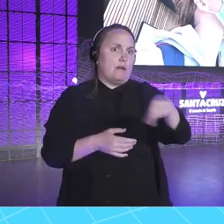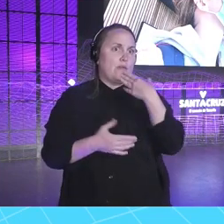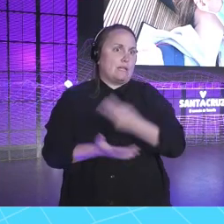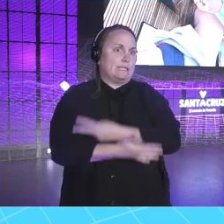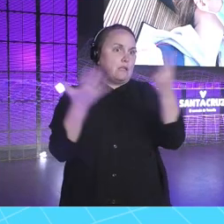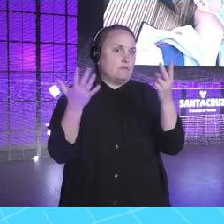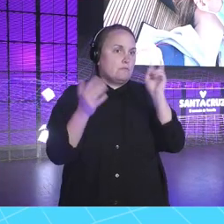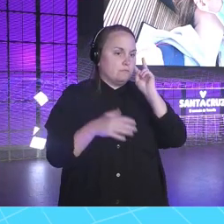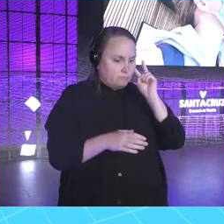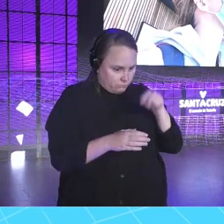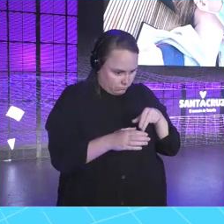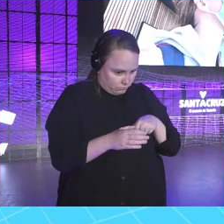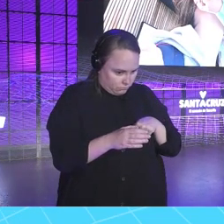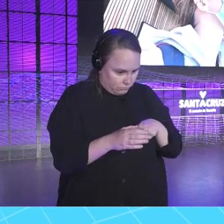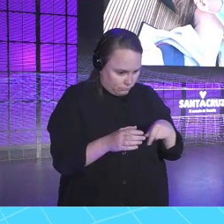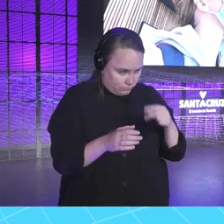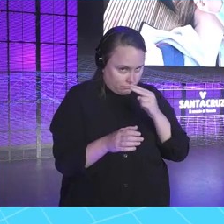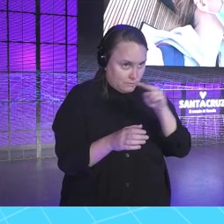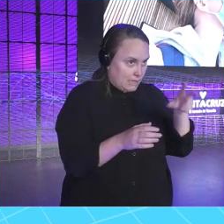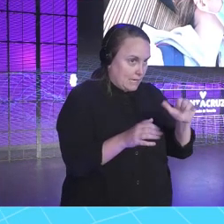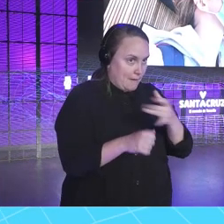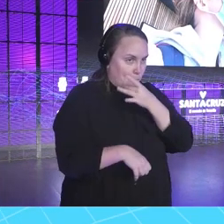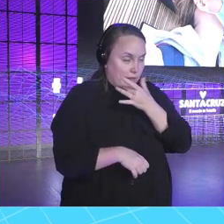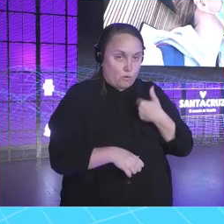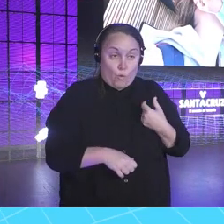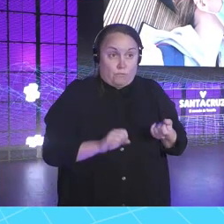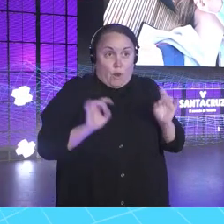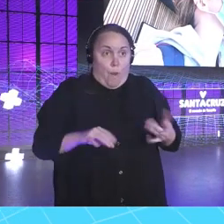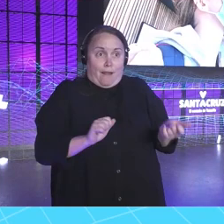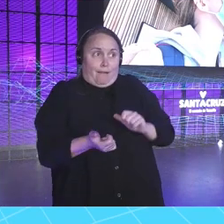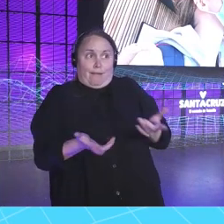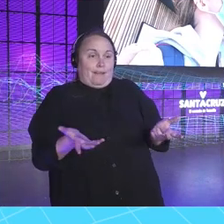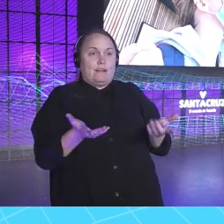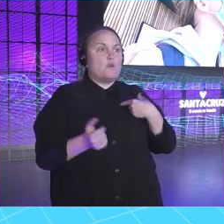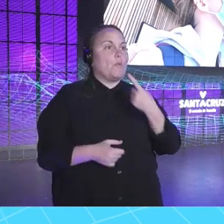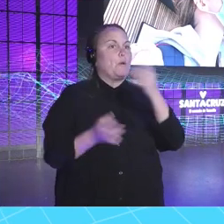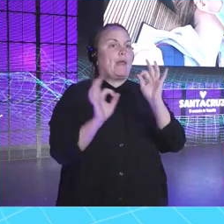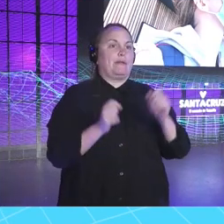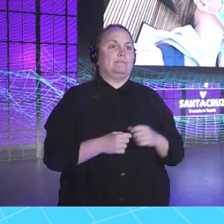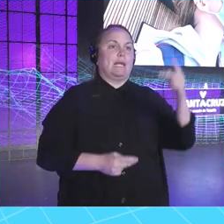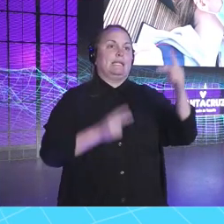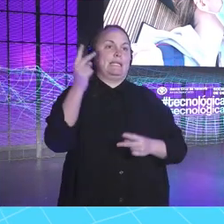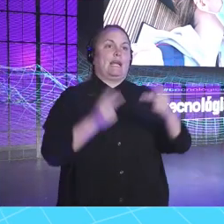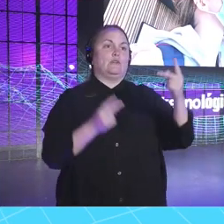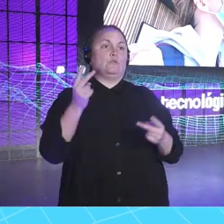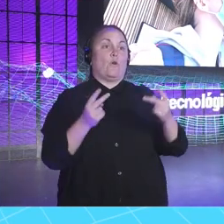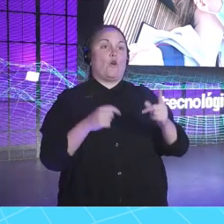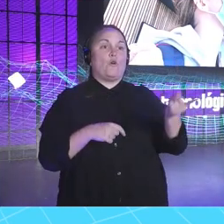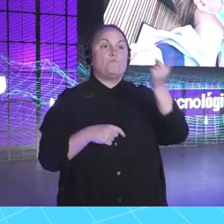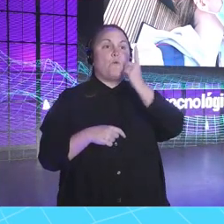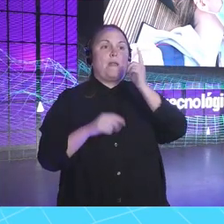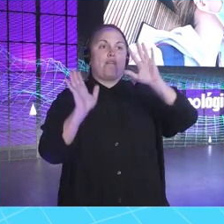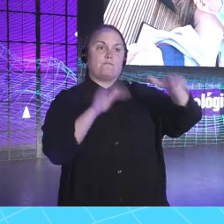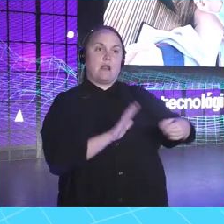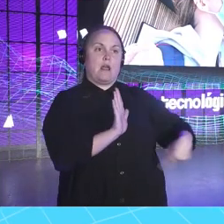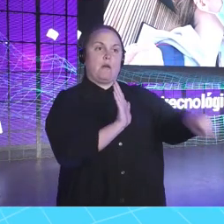como no dejes de mirar al vaso no dejes de mí qué vergüenza me da y yo era ese O sea no le decía a nadie ponía tiktok la aplicación en la última página del móvil para que no